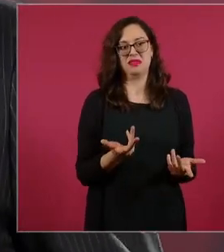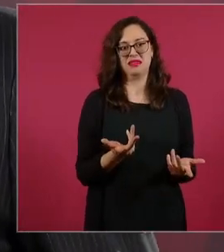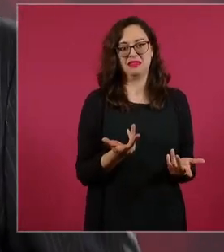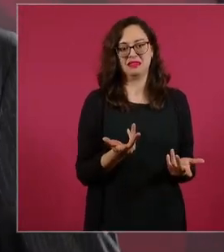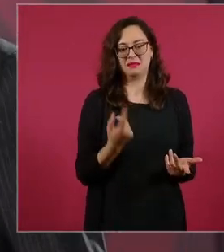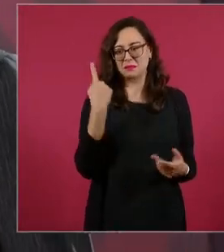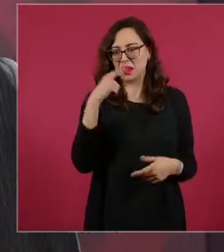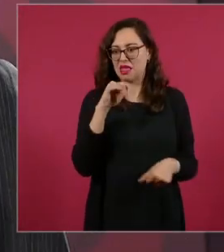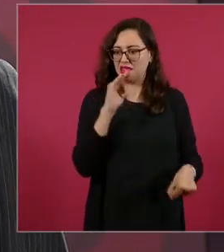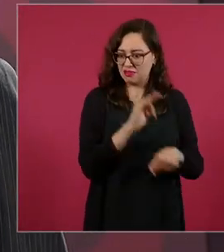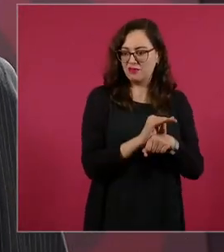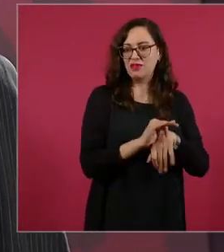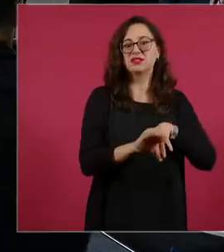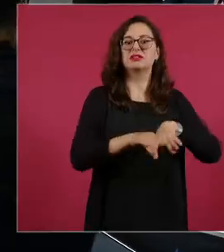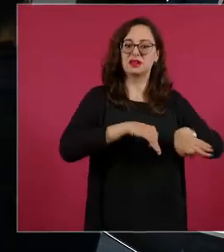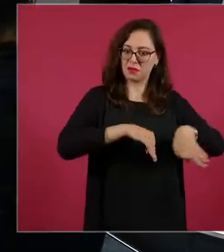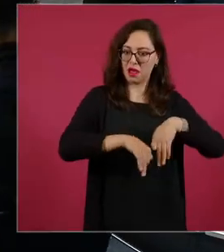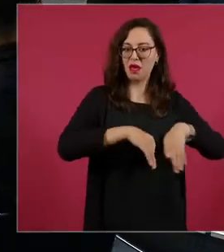trabajadores De México